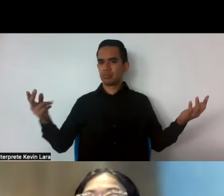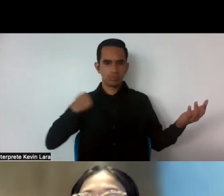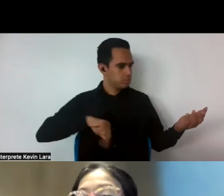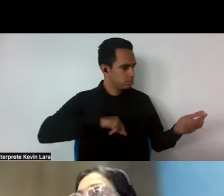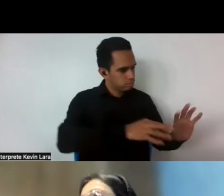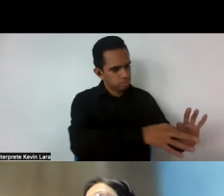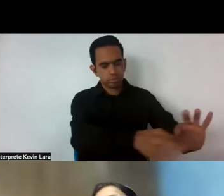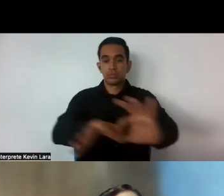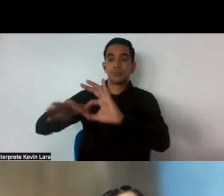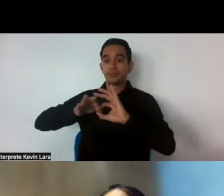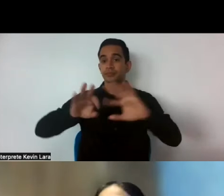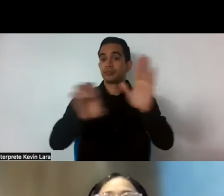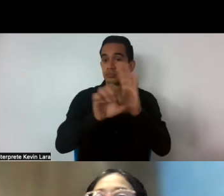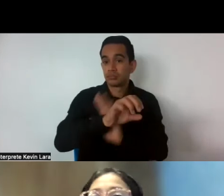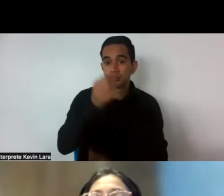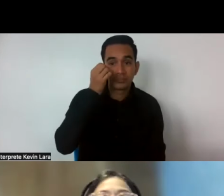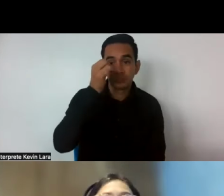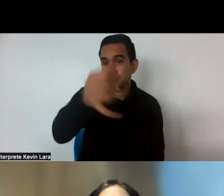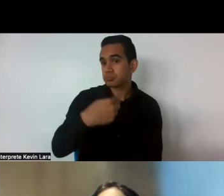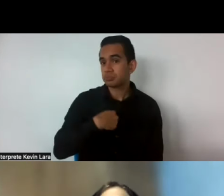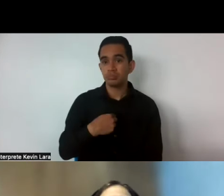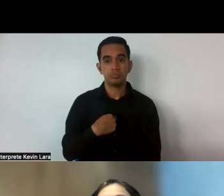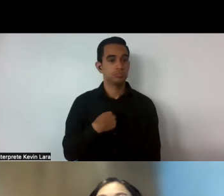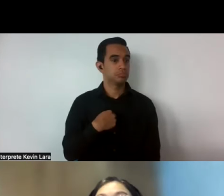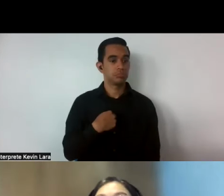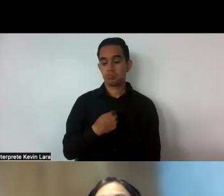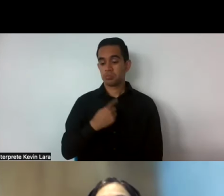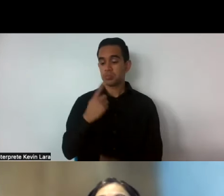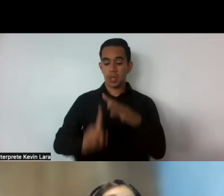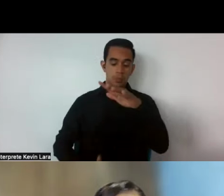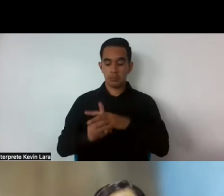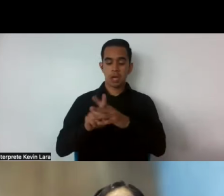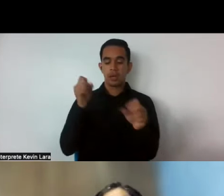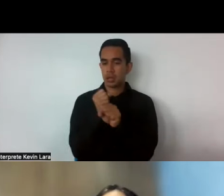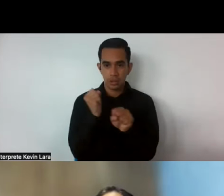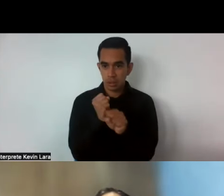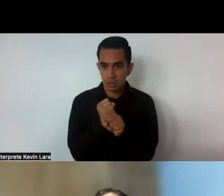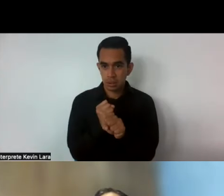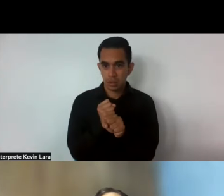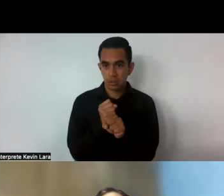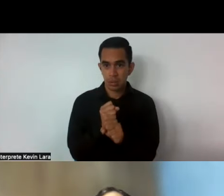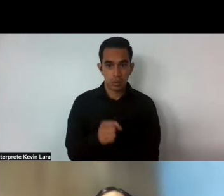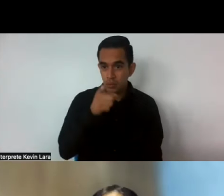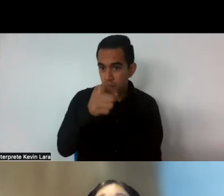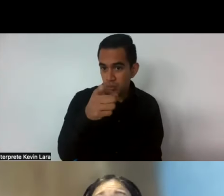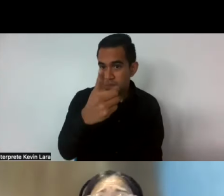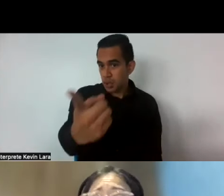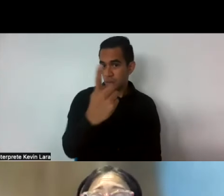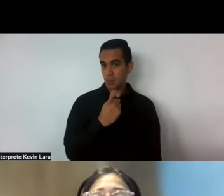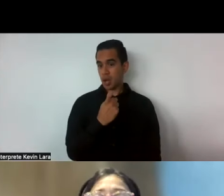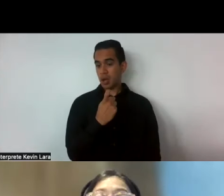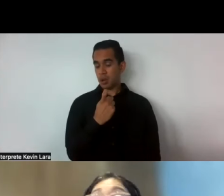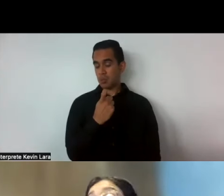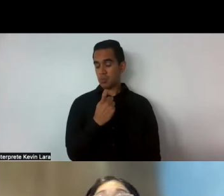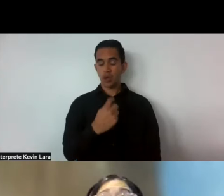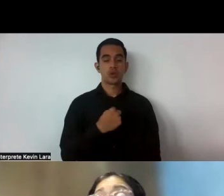estoy molesta porque me sucedió algo en el trabajo, me sucedió algo en la casa y alguno de ustedes me pregunta algo, quizás yo les